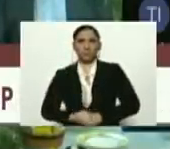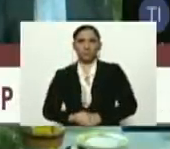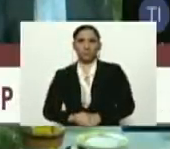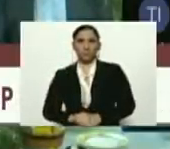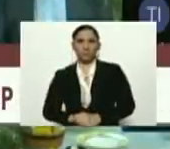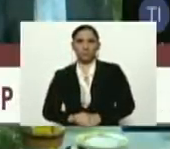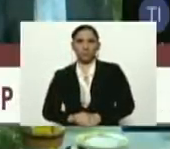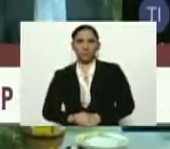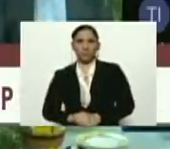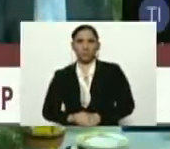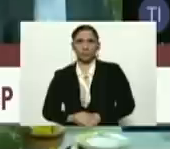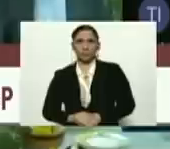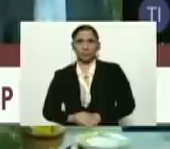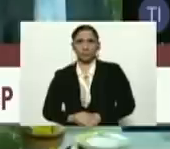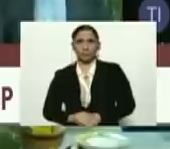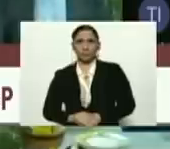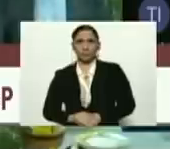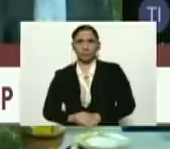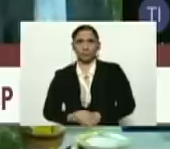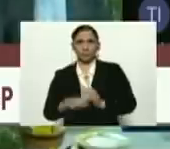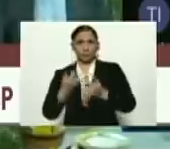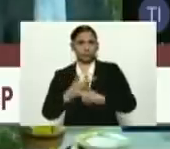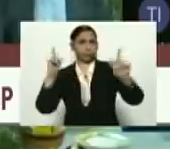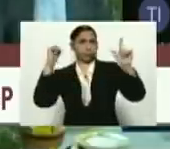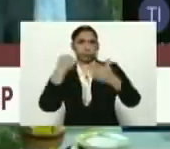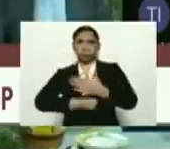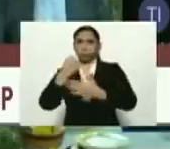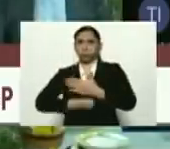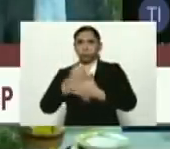que está librando una batalla